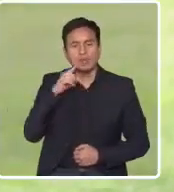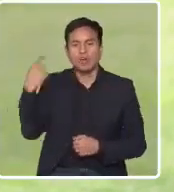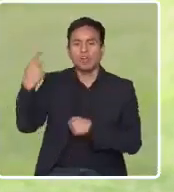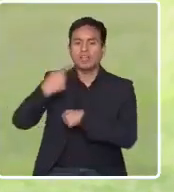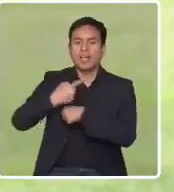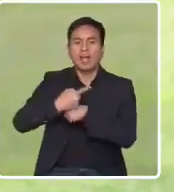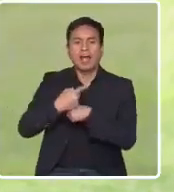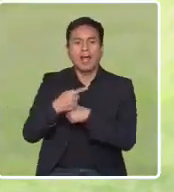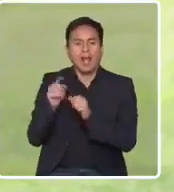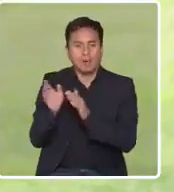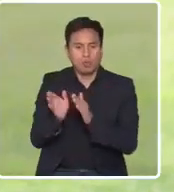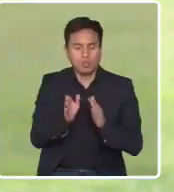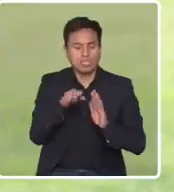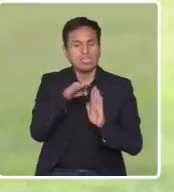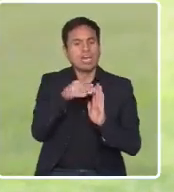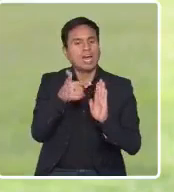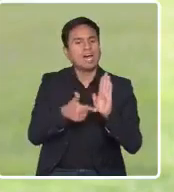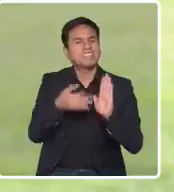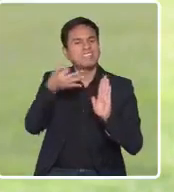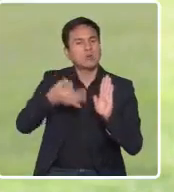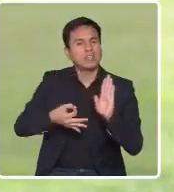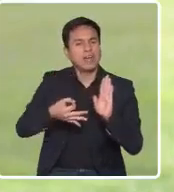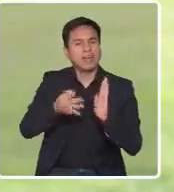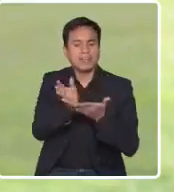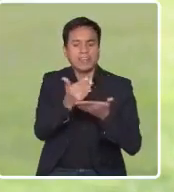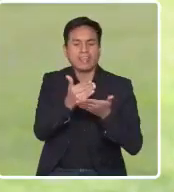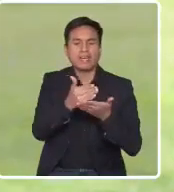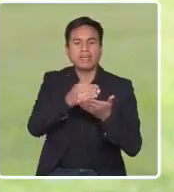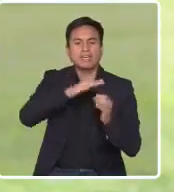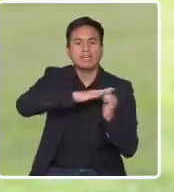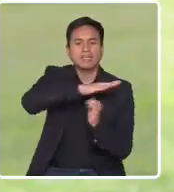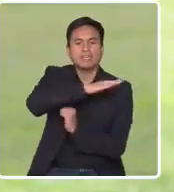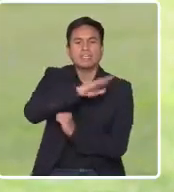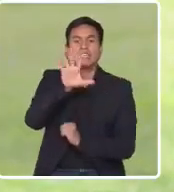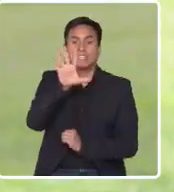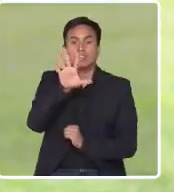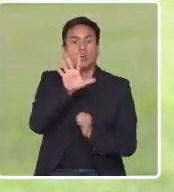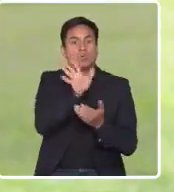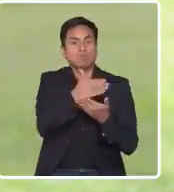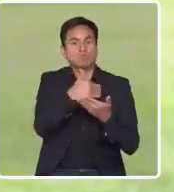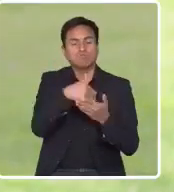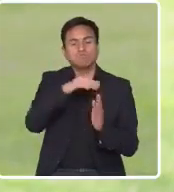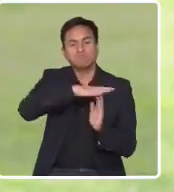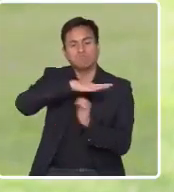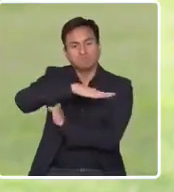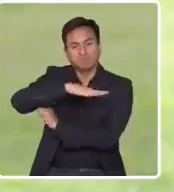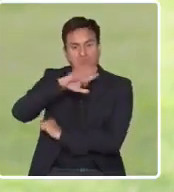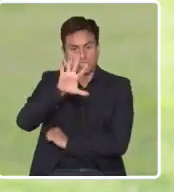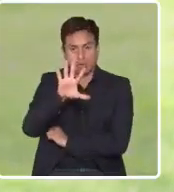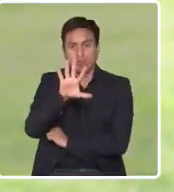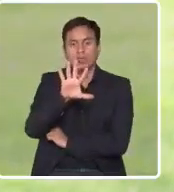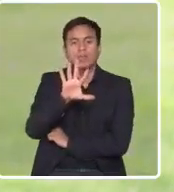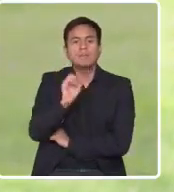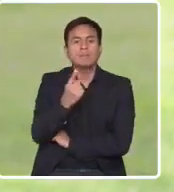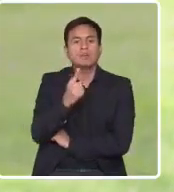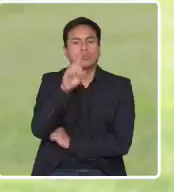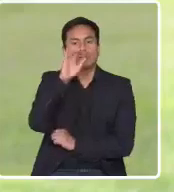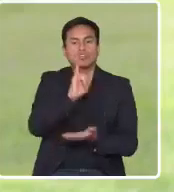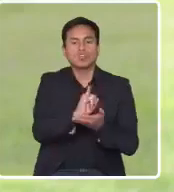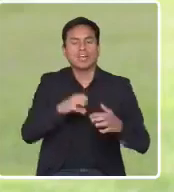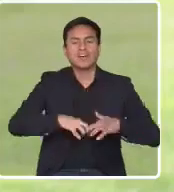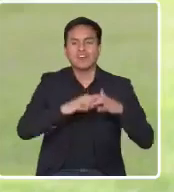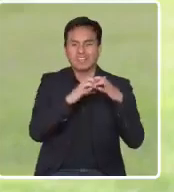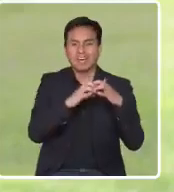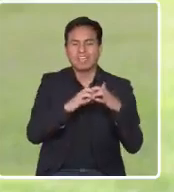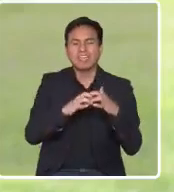ordenada nuestra política de seguridad en una estrategia que tiene 5 ejes. El primero de ellos se refiere a reforzar las instituciones, y creo